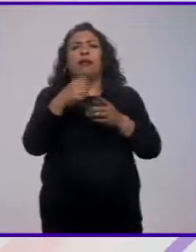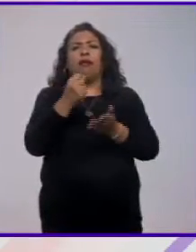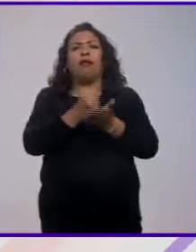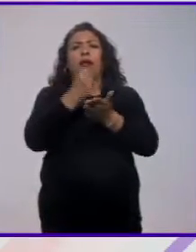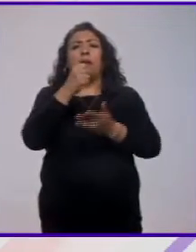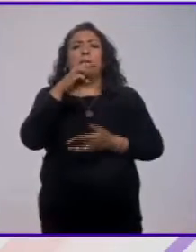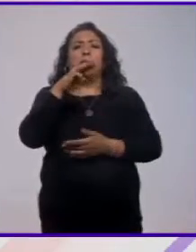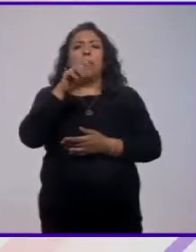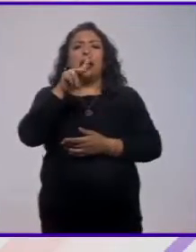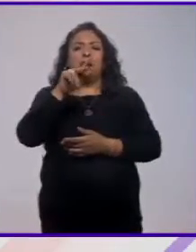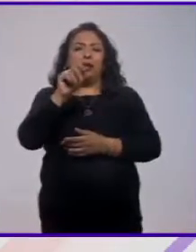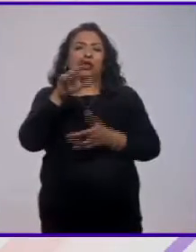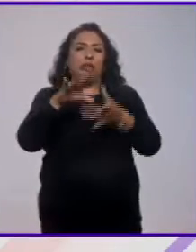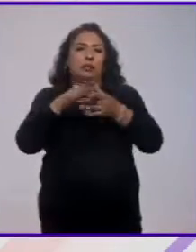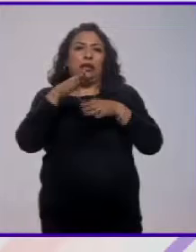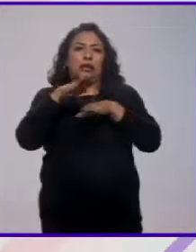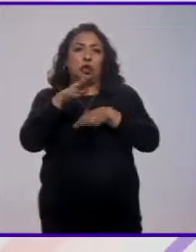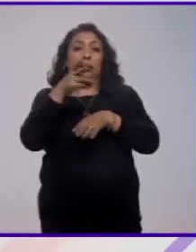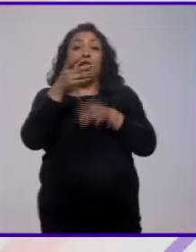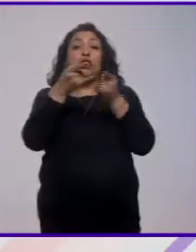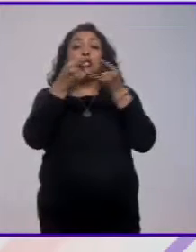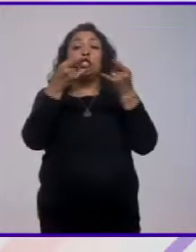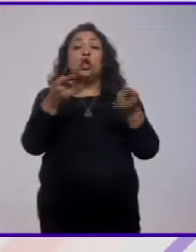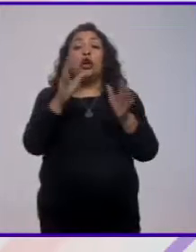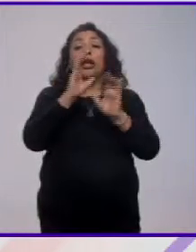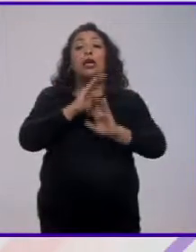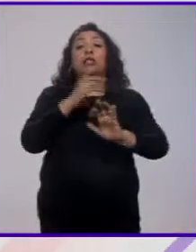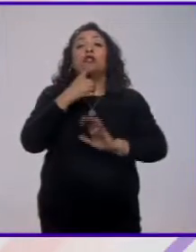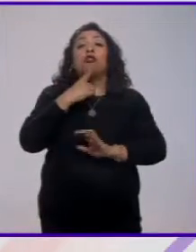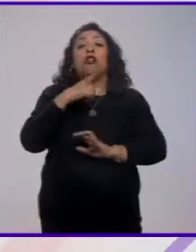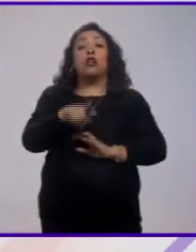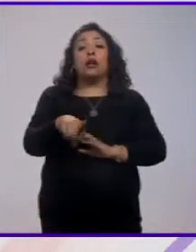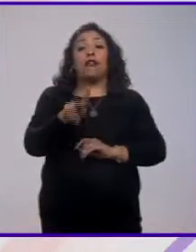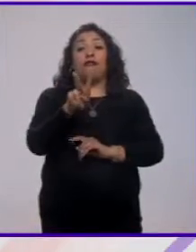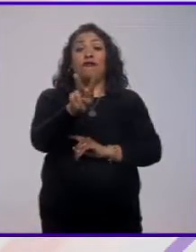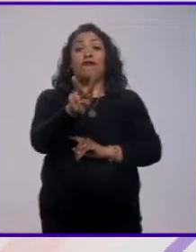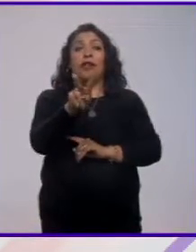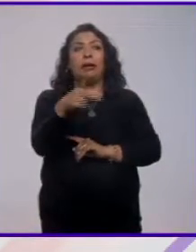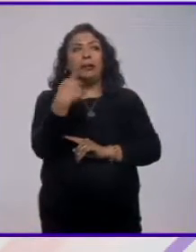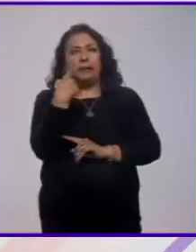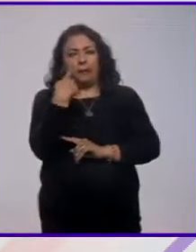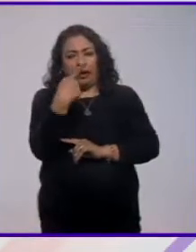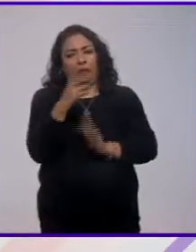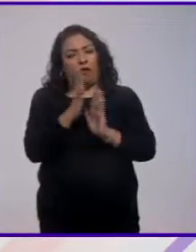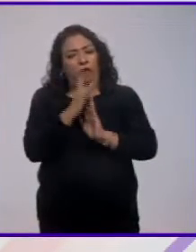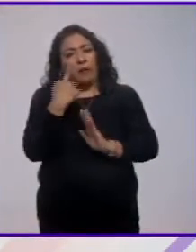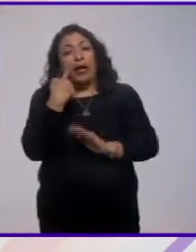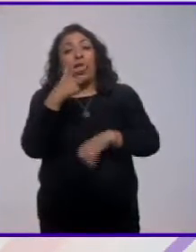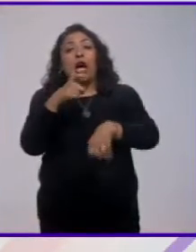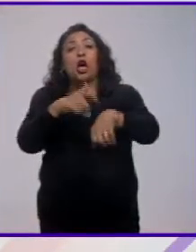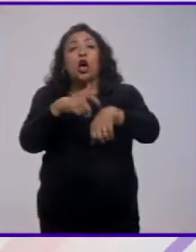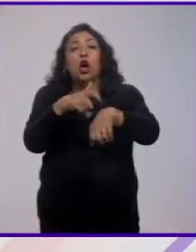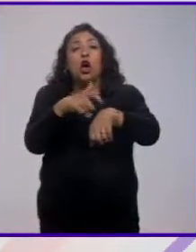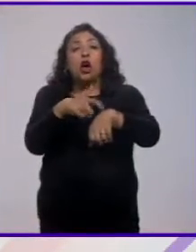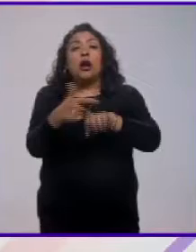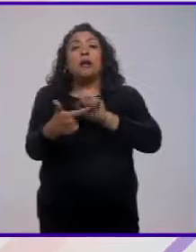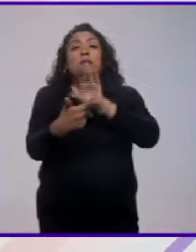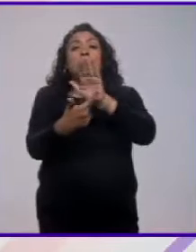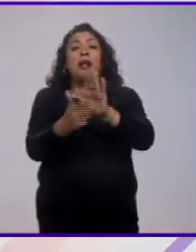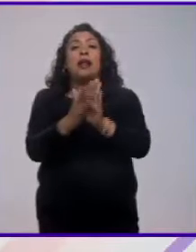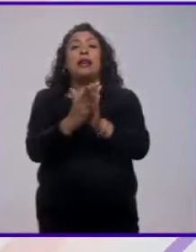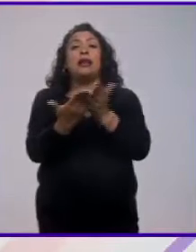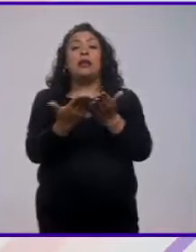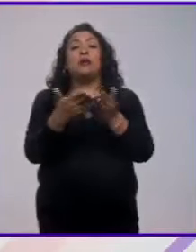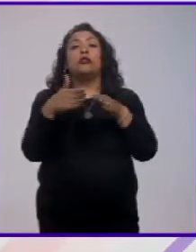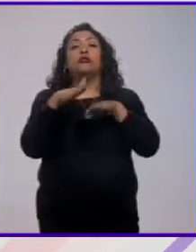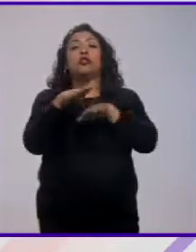que habla sobre eso, la historia de la canción de protesta. Y el próximo viernes, verifíquenlo por favor, a qué hora se va a presentar un libro